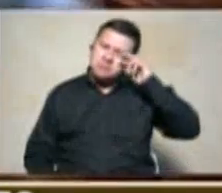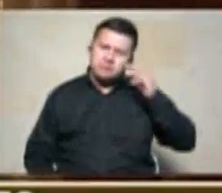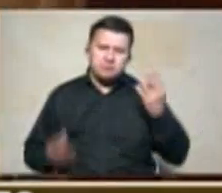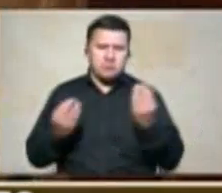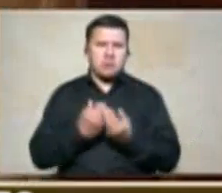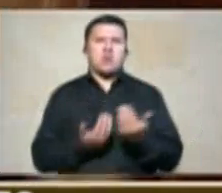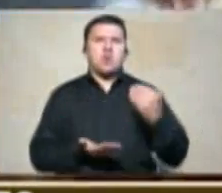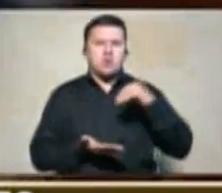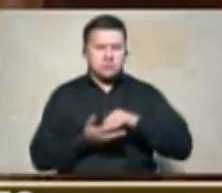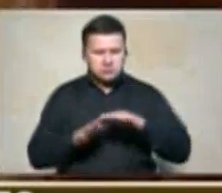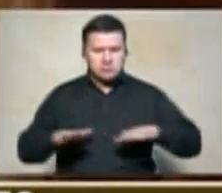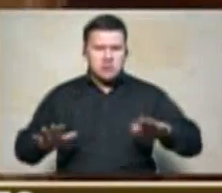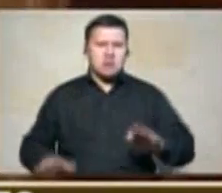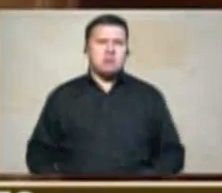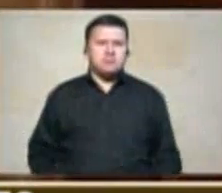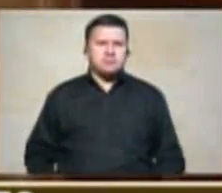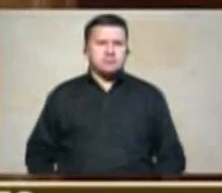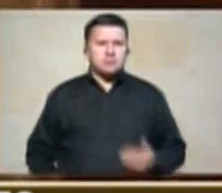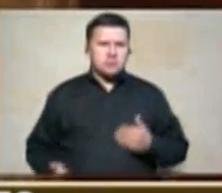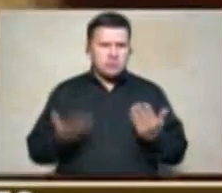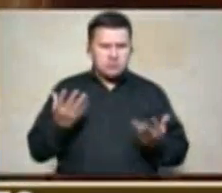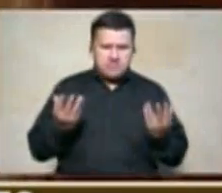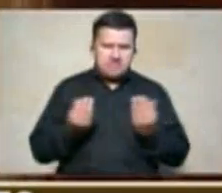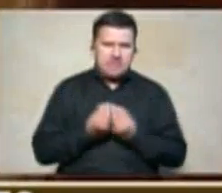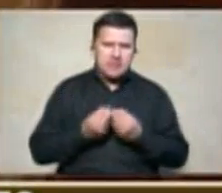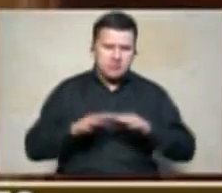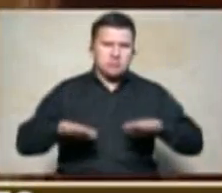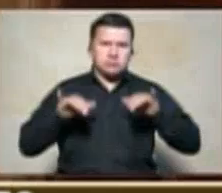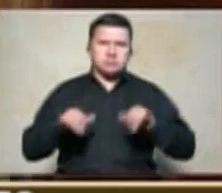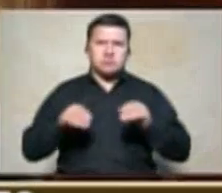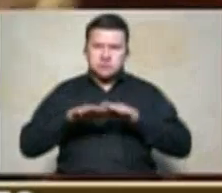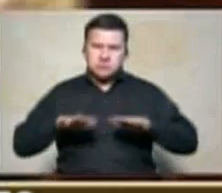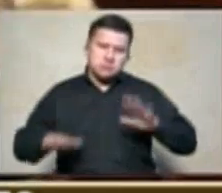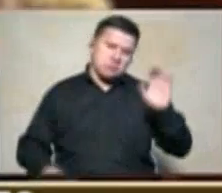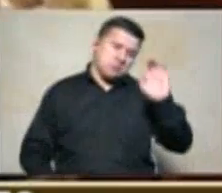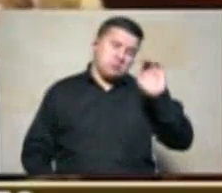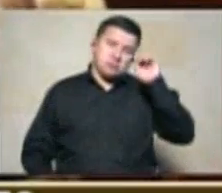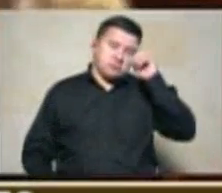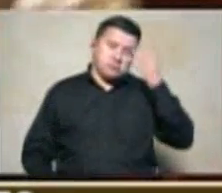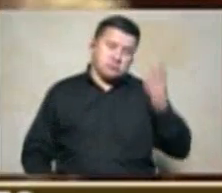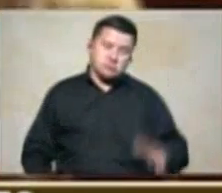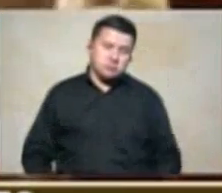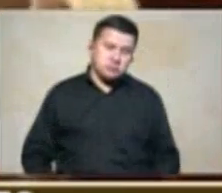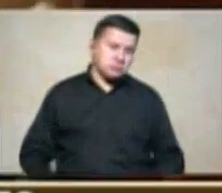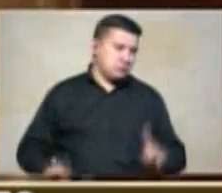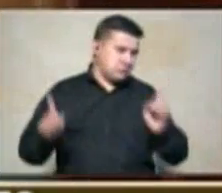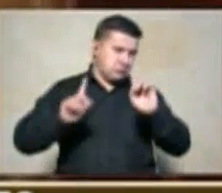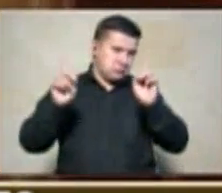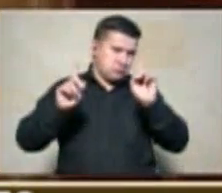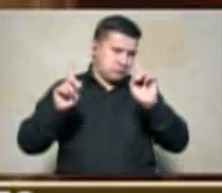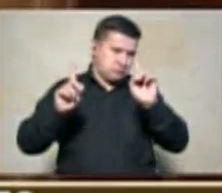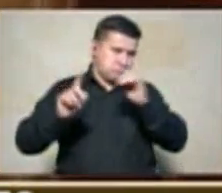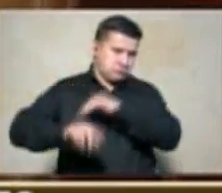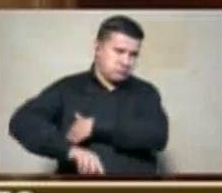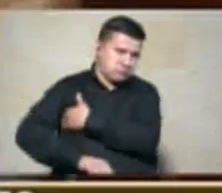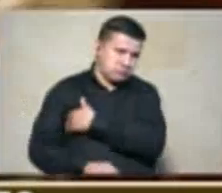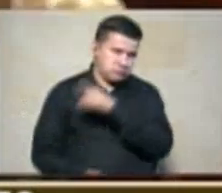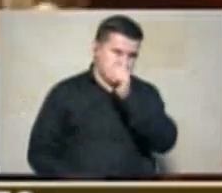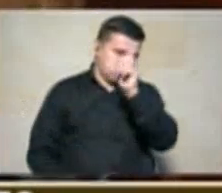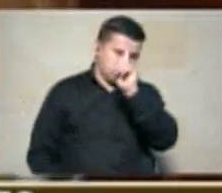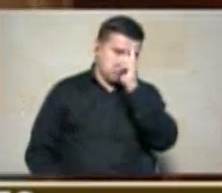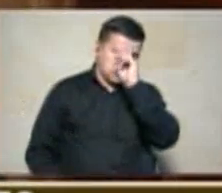tierra. Entonces el gobierno no tiene ese chance, viceministro. No lo tiene, porque ¿quién más nos garantiza eso sino el Estado